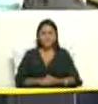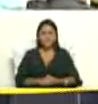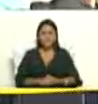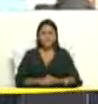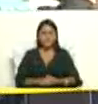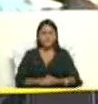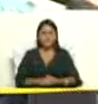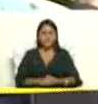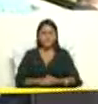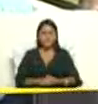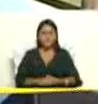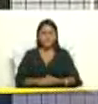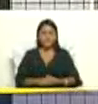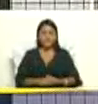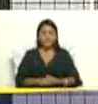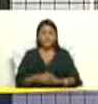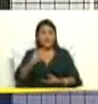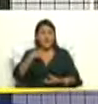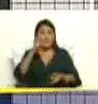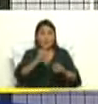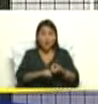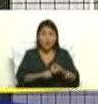nunca cilia